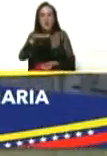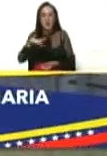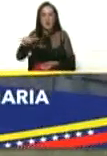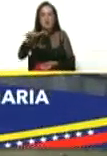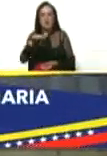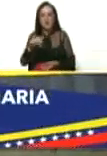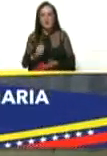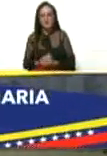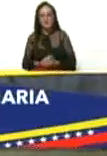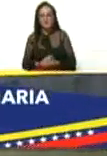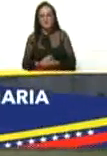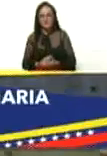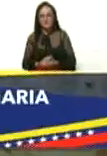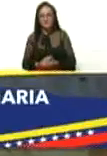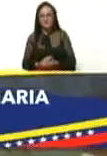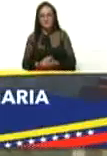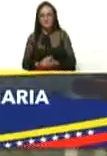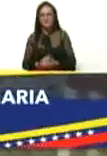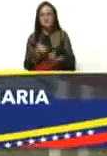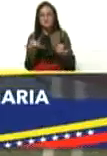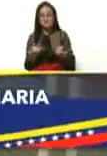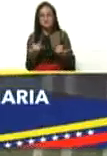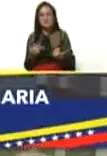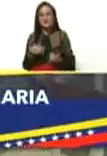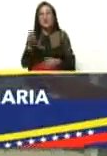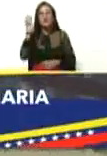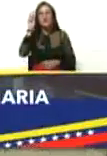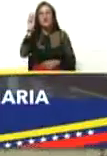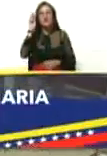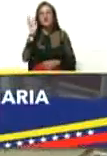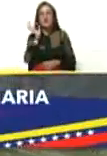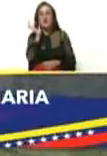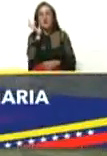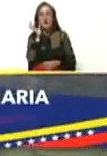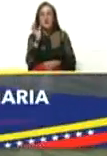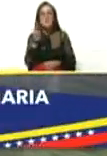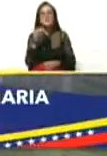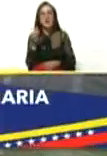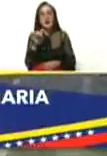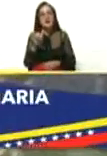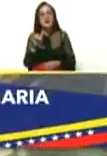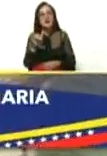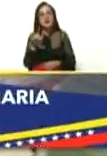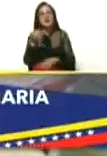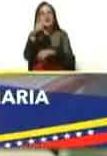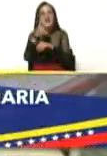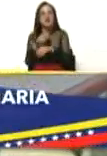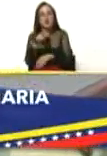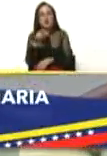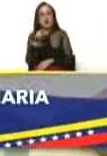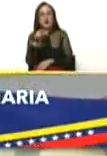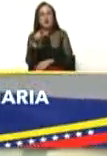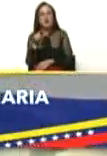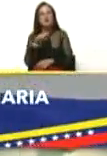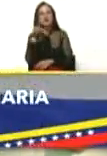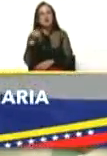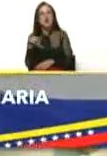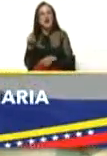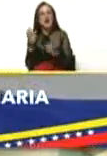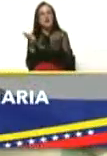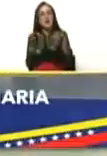con el poder popular. Aquí está conmigo la profesora Mari Orasma, directora de la Zona Educativa